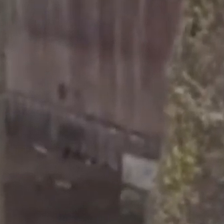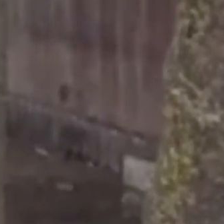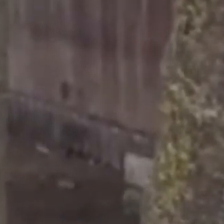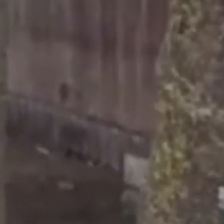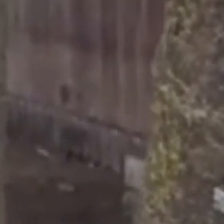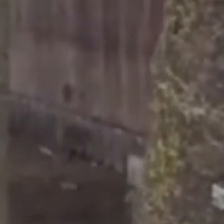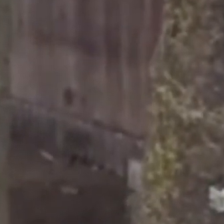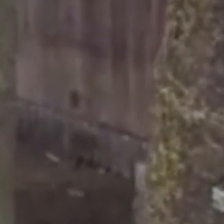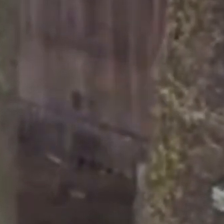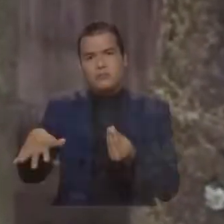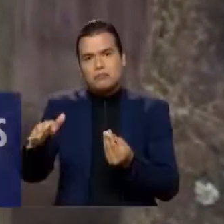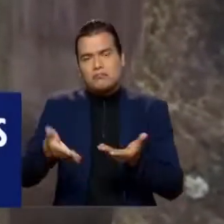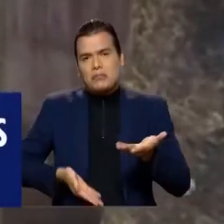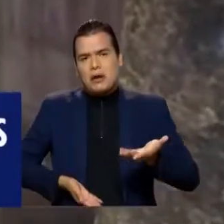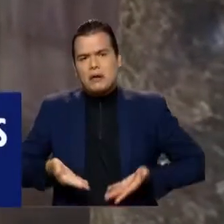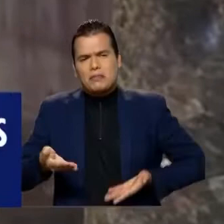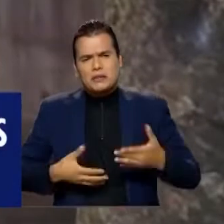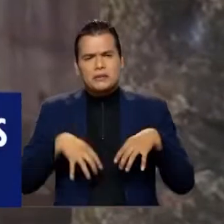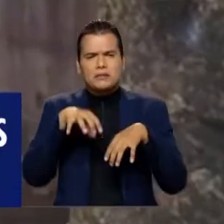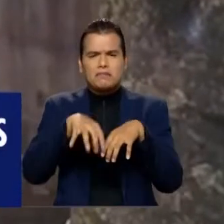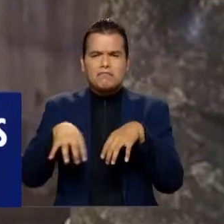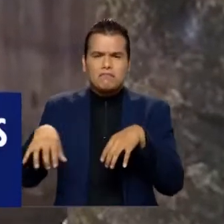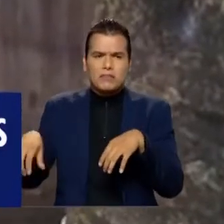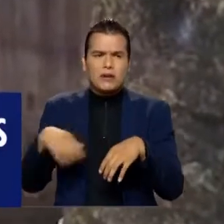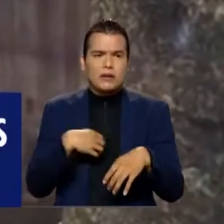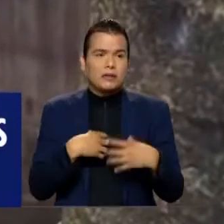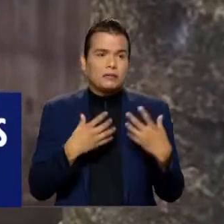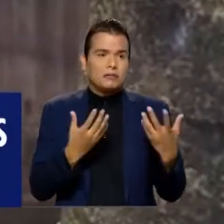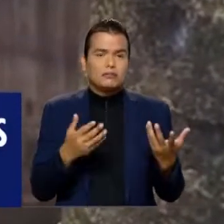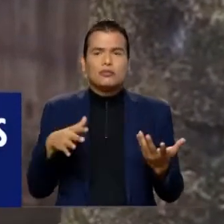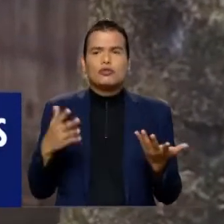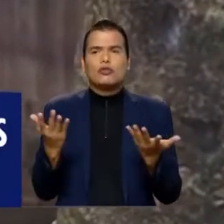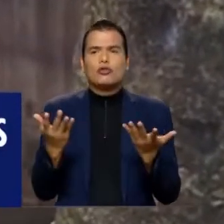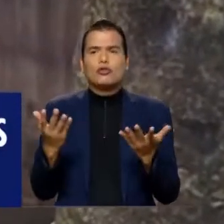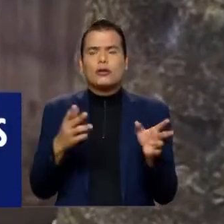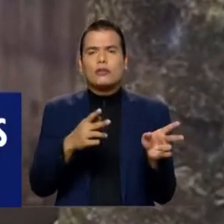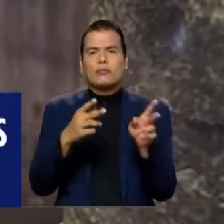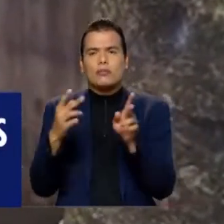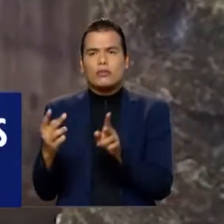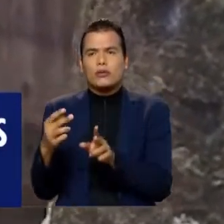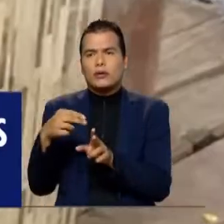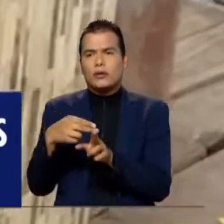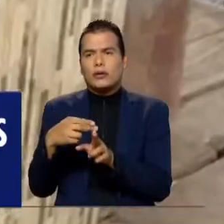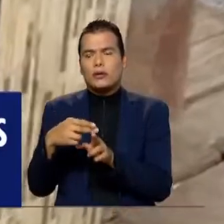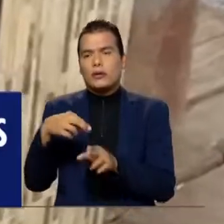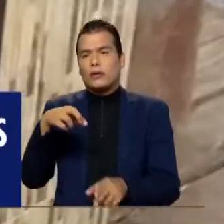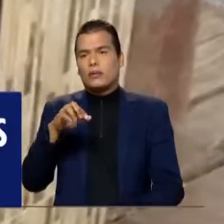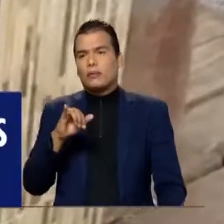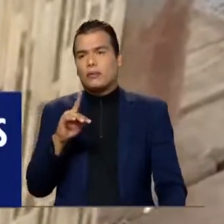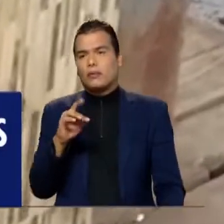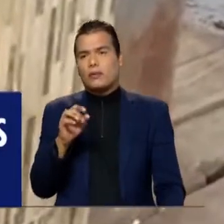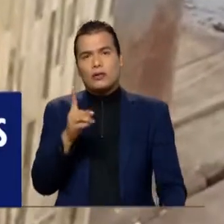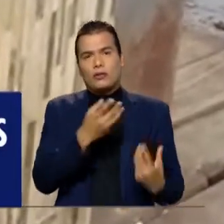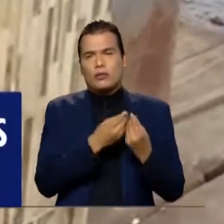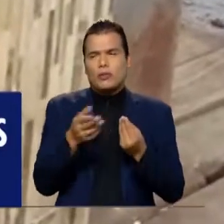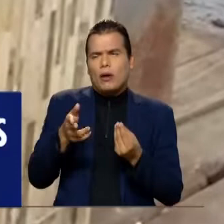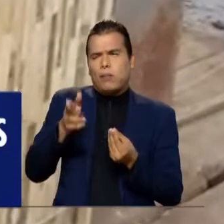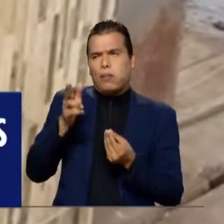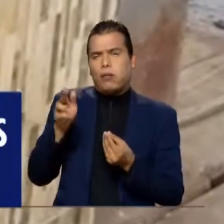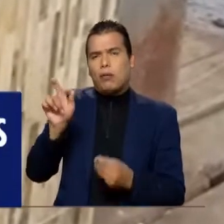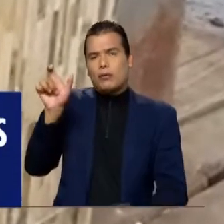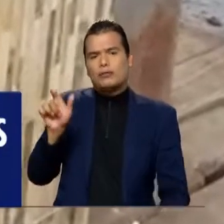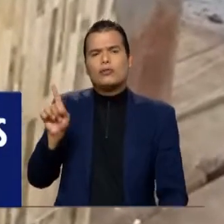establecimiento comercial ubicado sobre el sector del puente Pido, que dejó una persona muerta y otra más